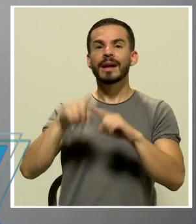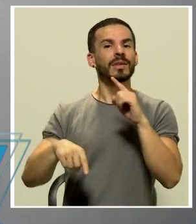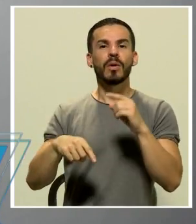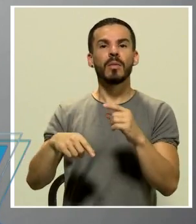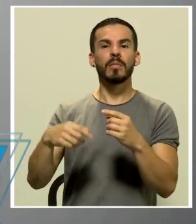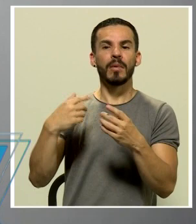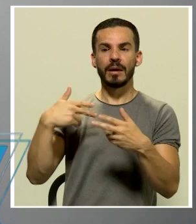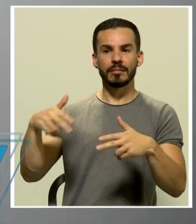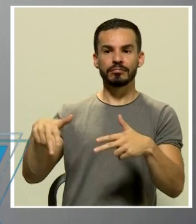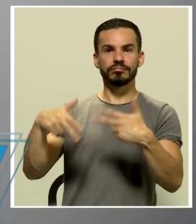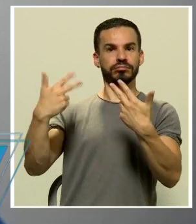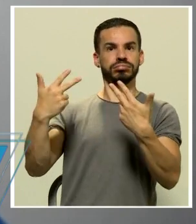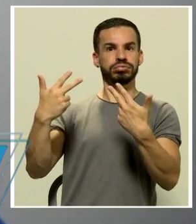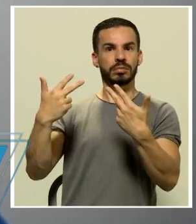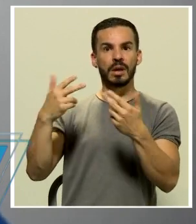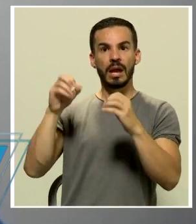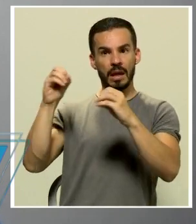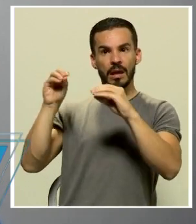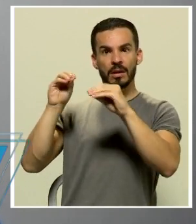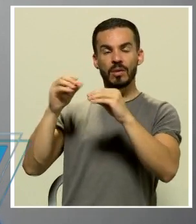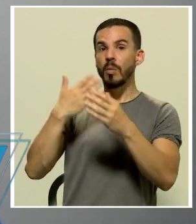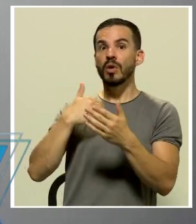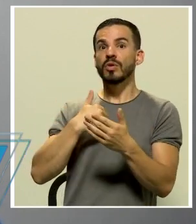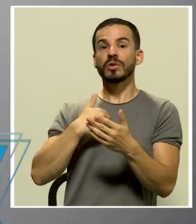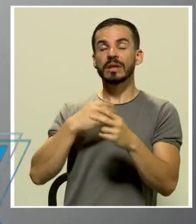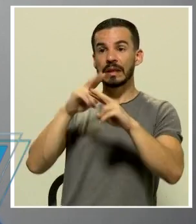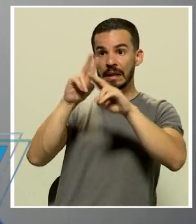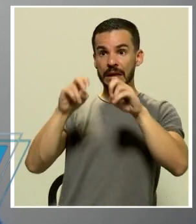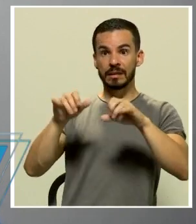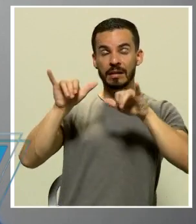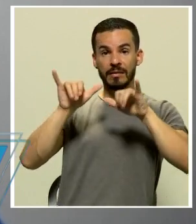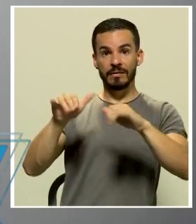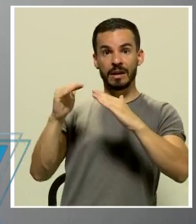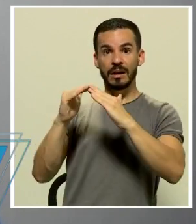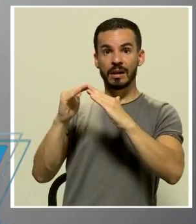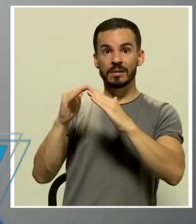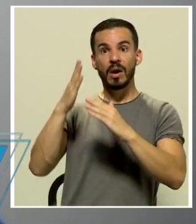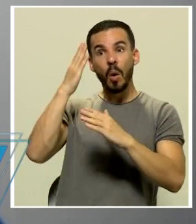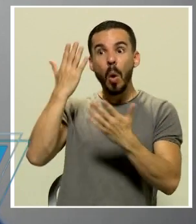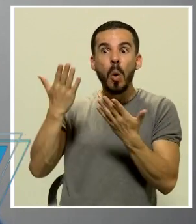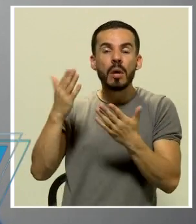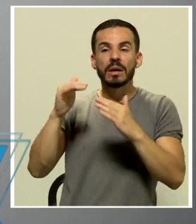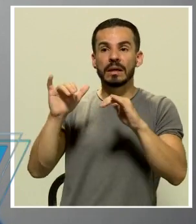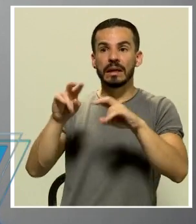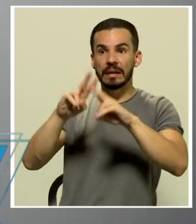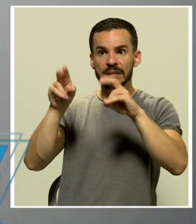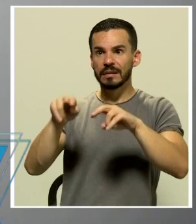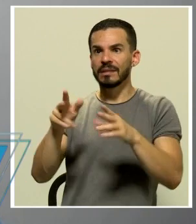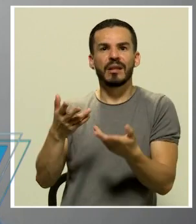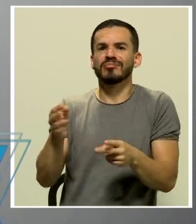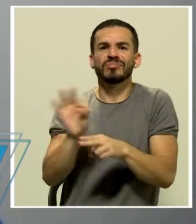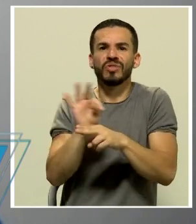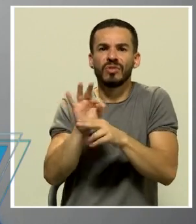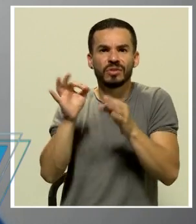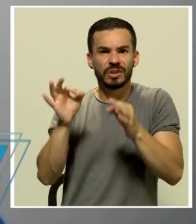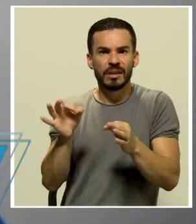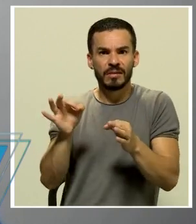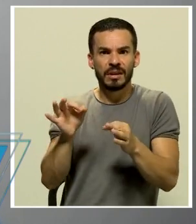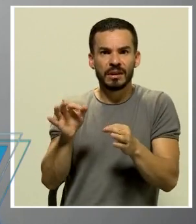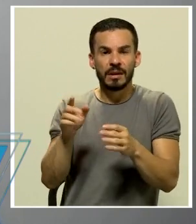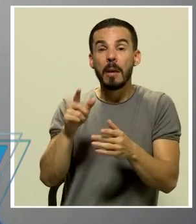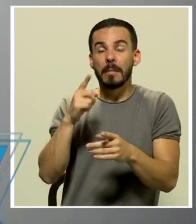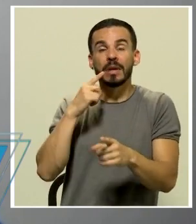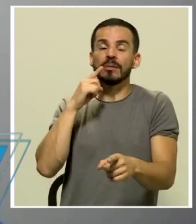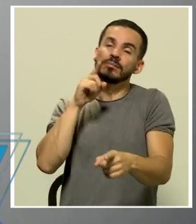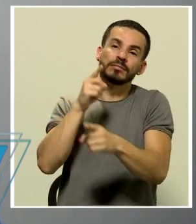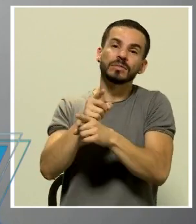virtual, porque no tienen internet fija en la casa o porque la internet fija que tienen es totalmente inservible. Pero totalmente